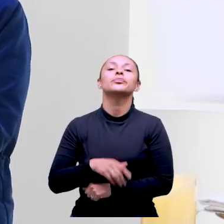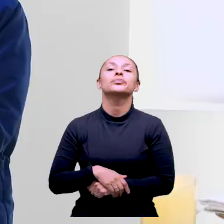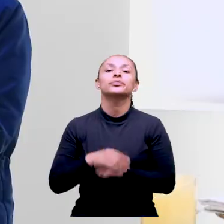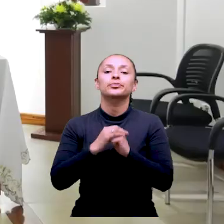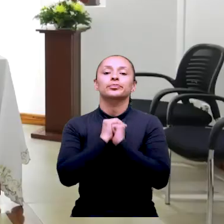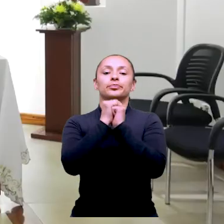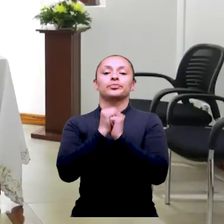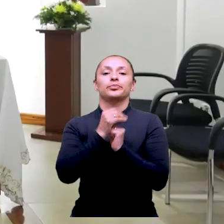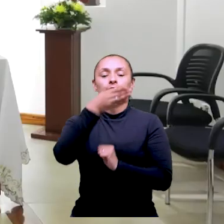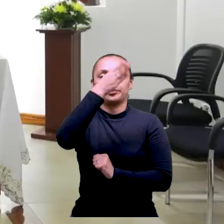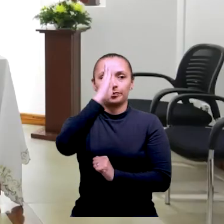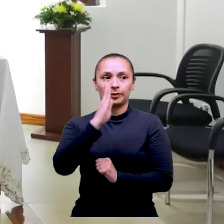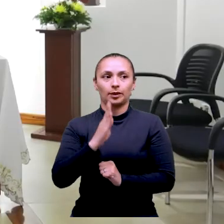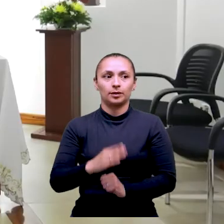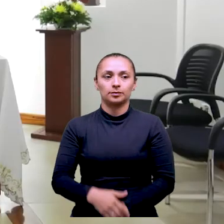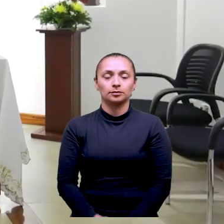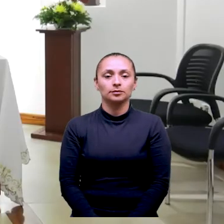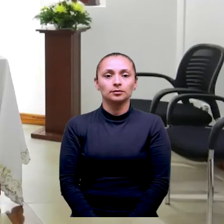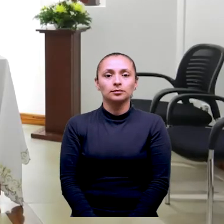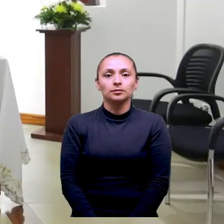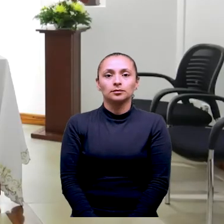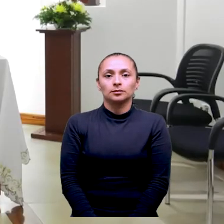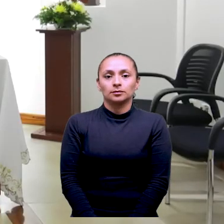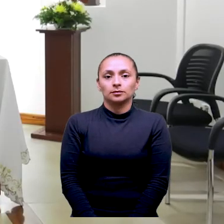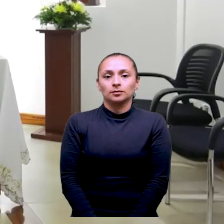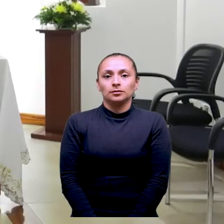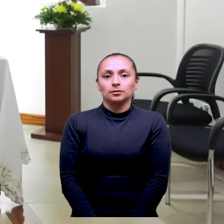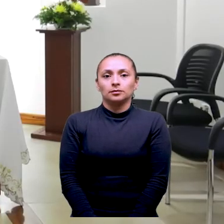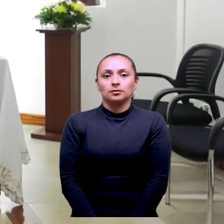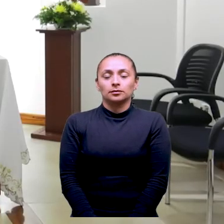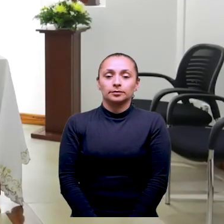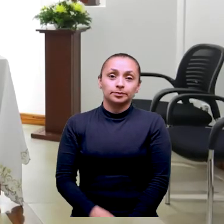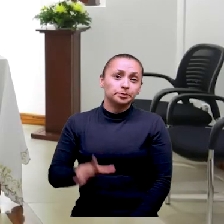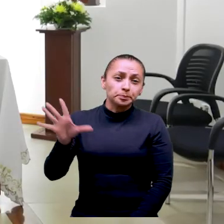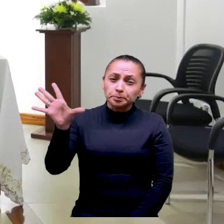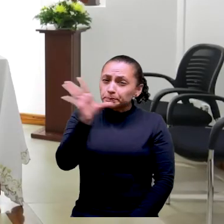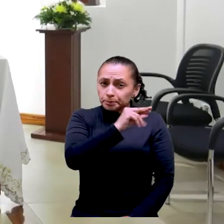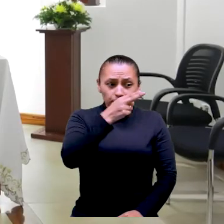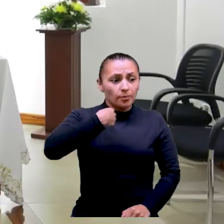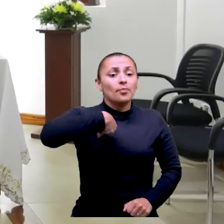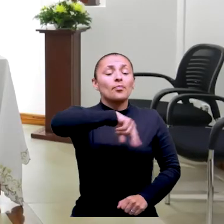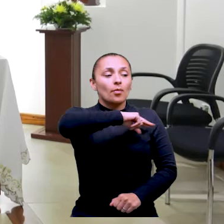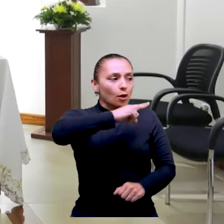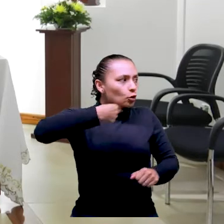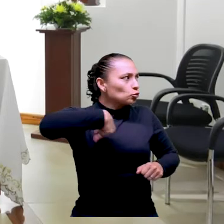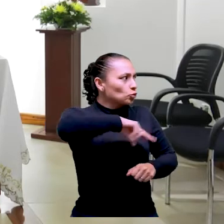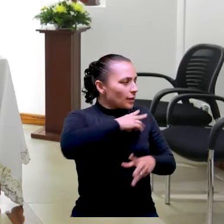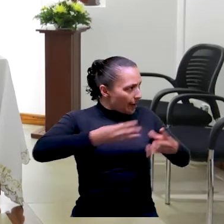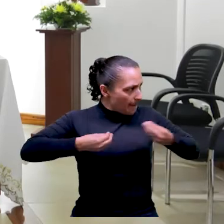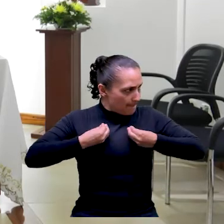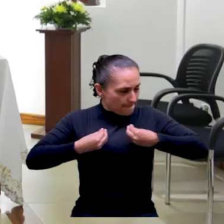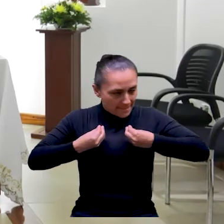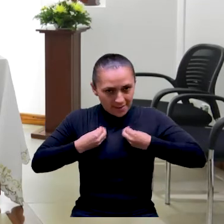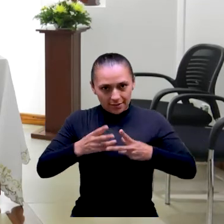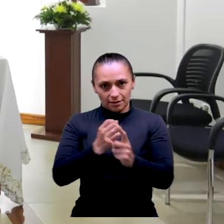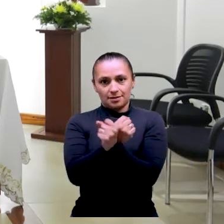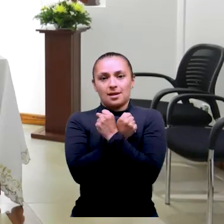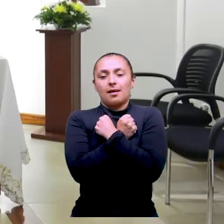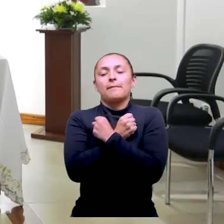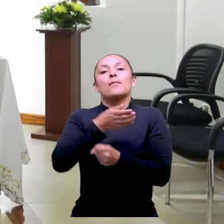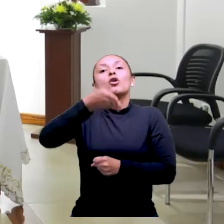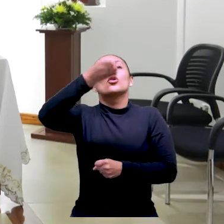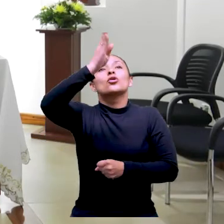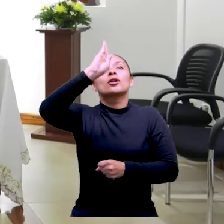señor corazón por todos nosotros y nuestras vivencias del amor